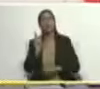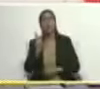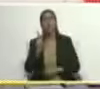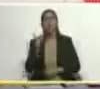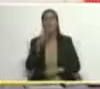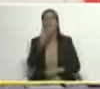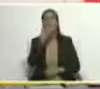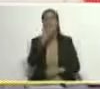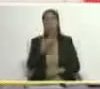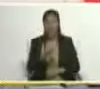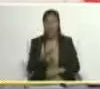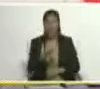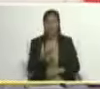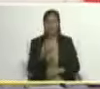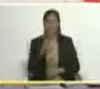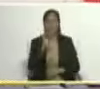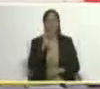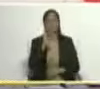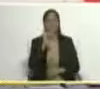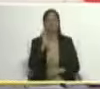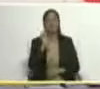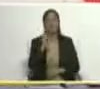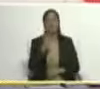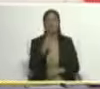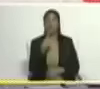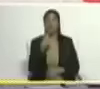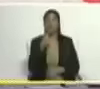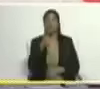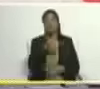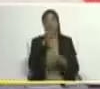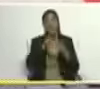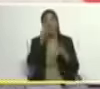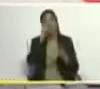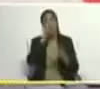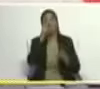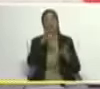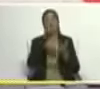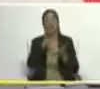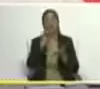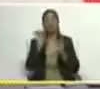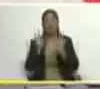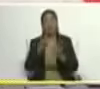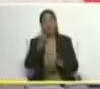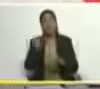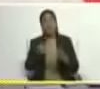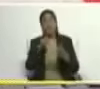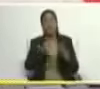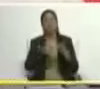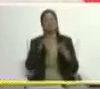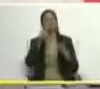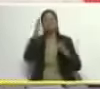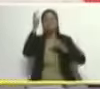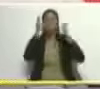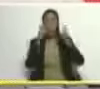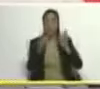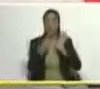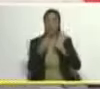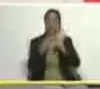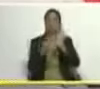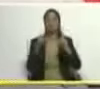Castro Ruz, o aquel profeta en Copenhague en 2009, Hugo Chávez Frías.